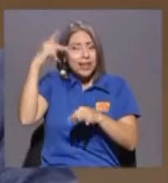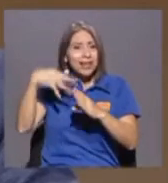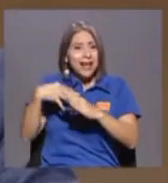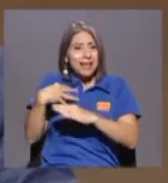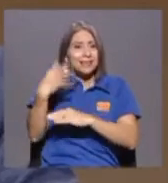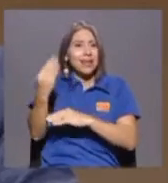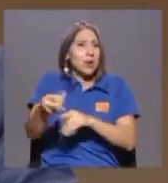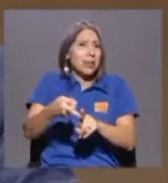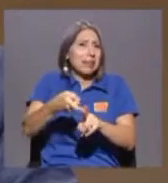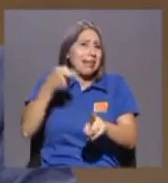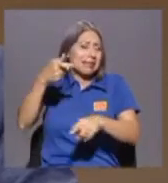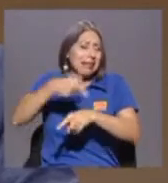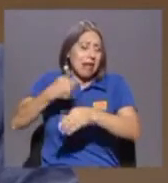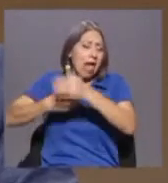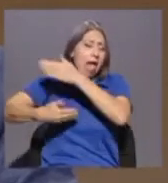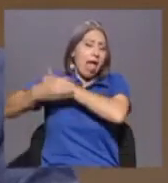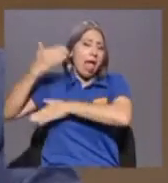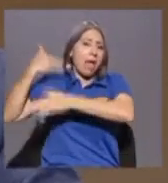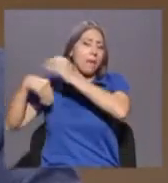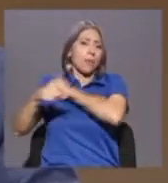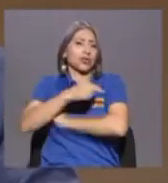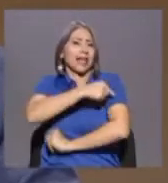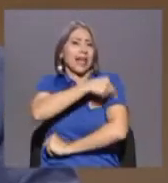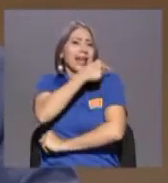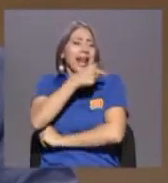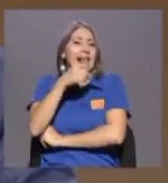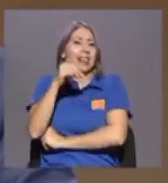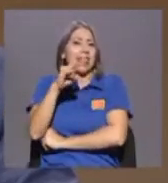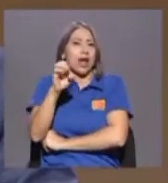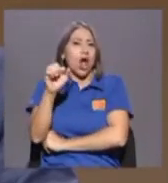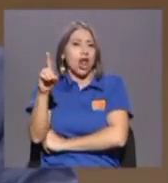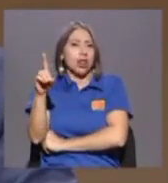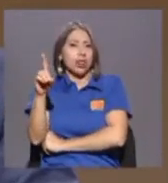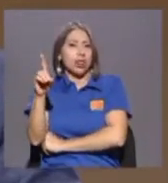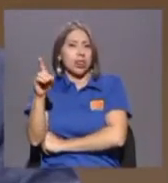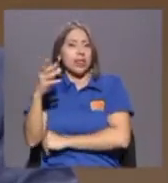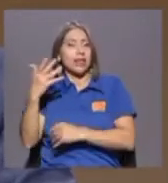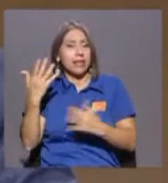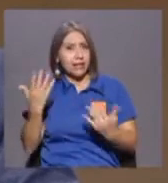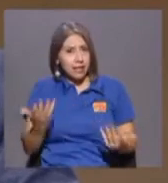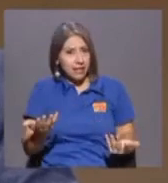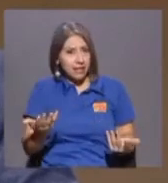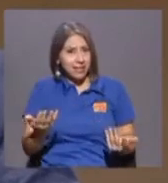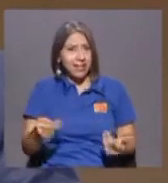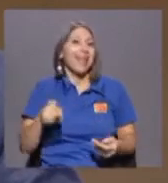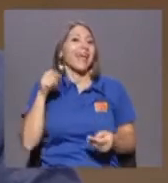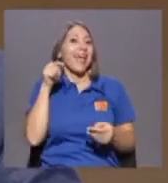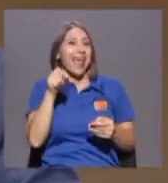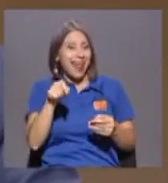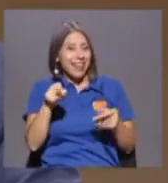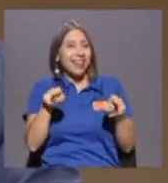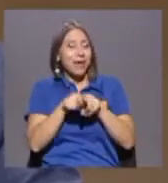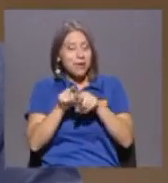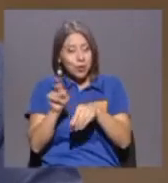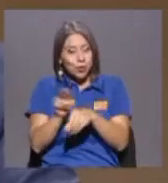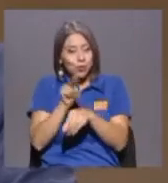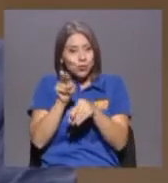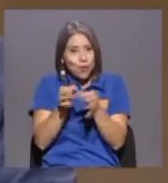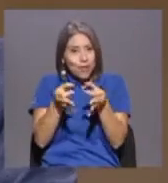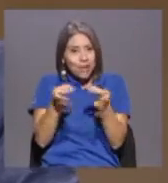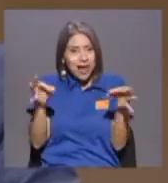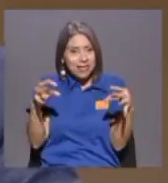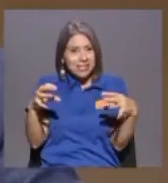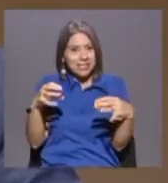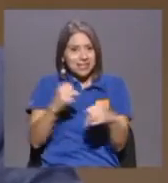tiempos del general de Gaulle. Acuñó la frase. Acuñó la frase. De modo